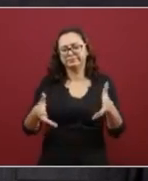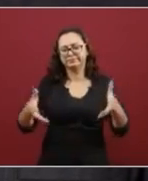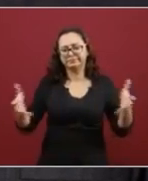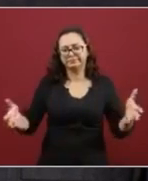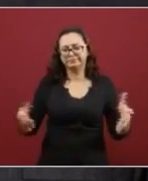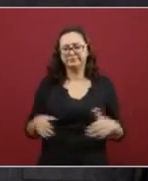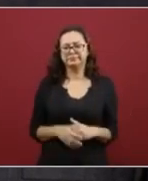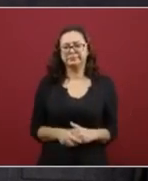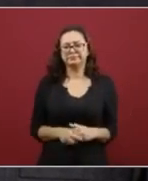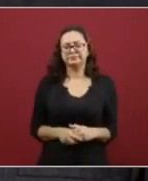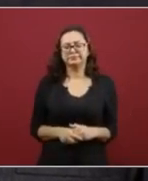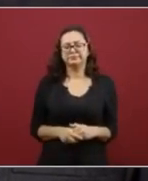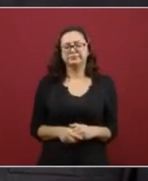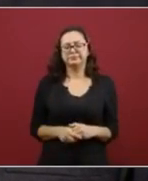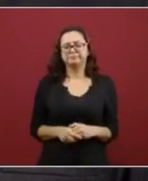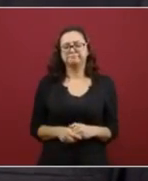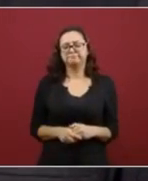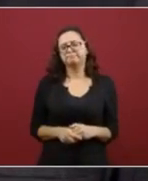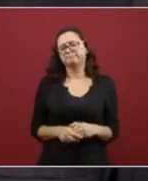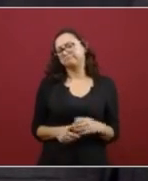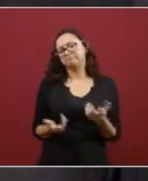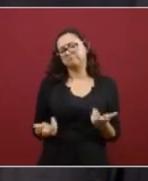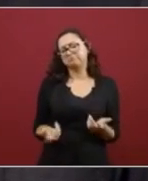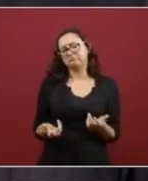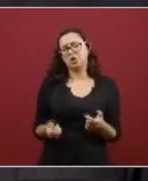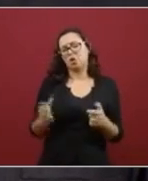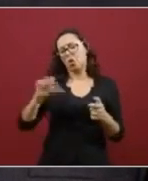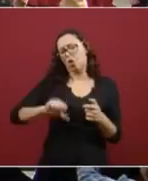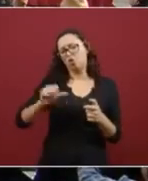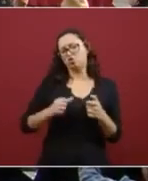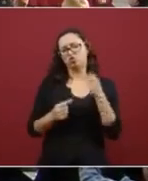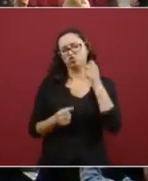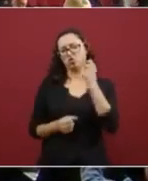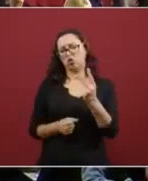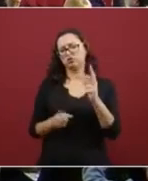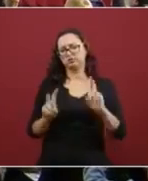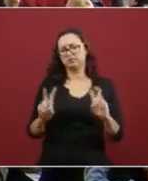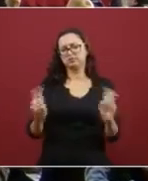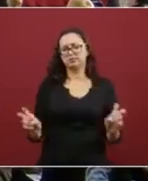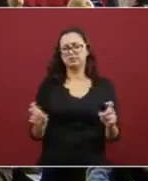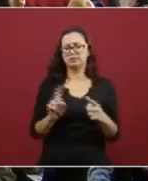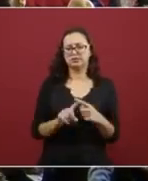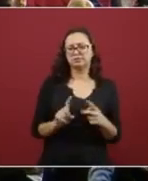es son los dos temas que tenemos.